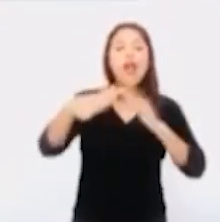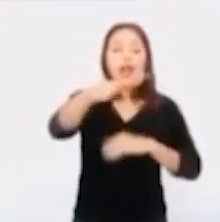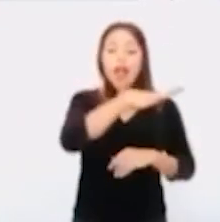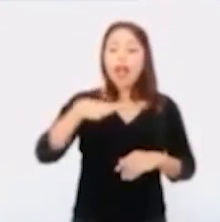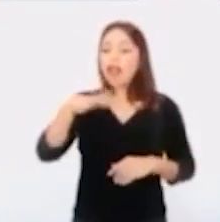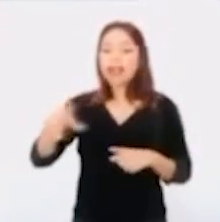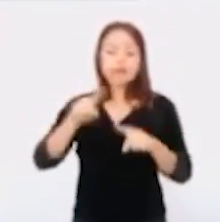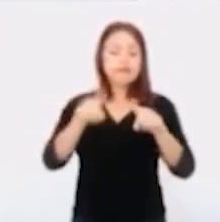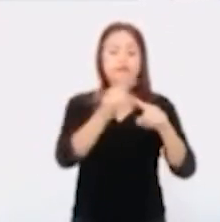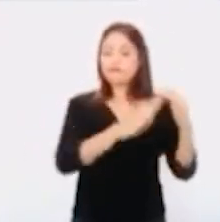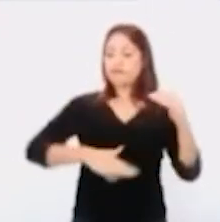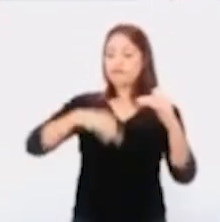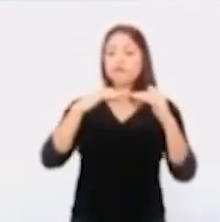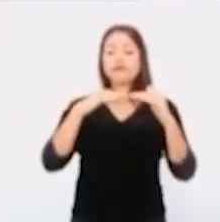secundaria tienes derecho a estudiar la